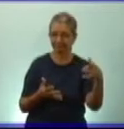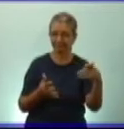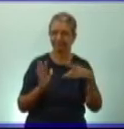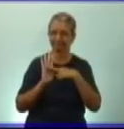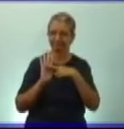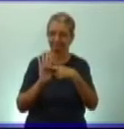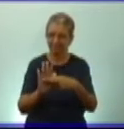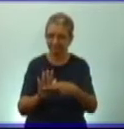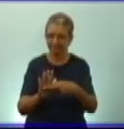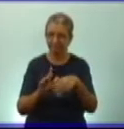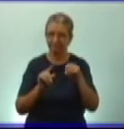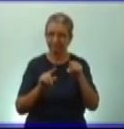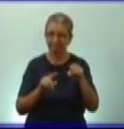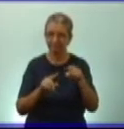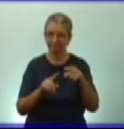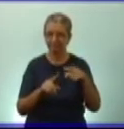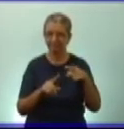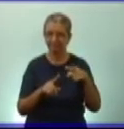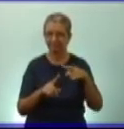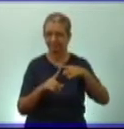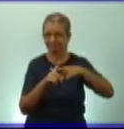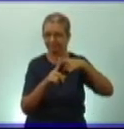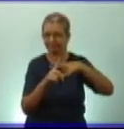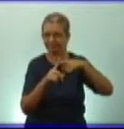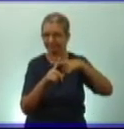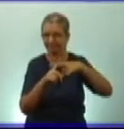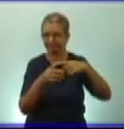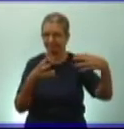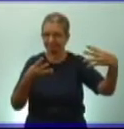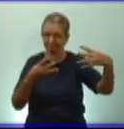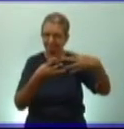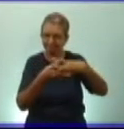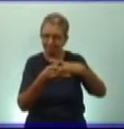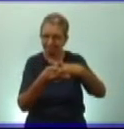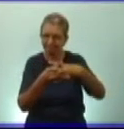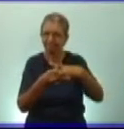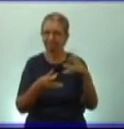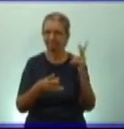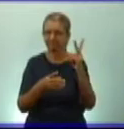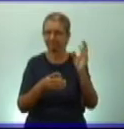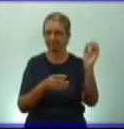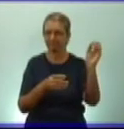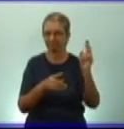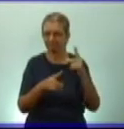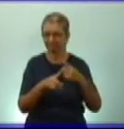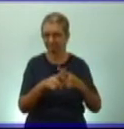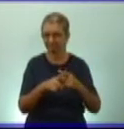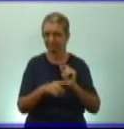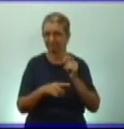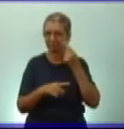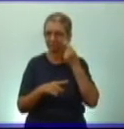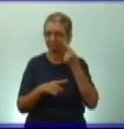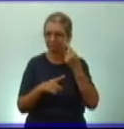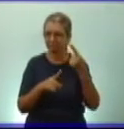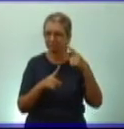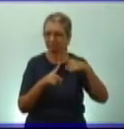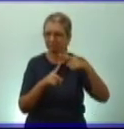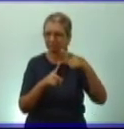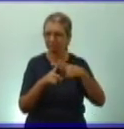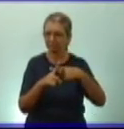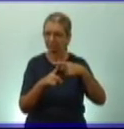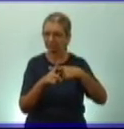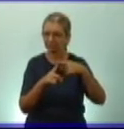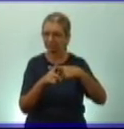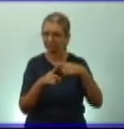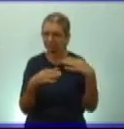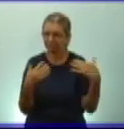representa las temperaturas de fusión de 2 óxidos. Observen los valores de temperatura de fusión de estos compuestos,